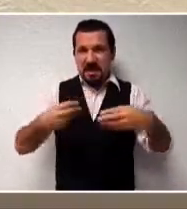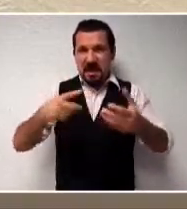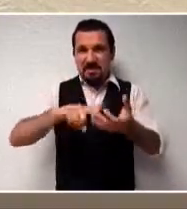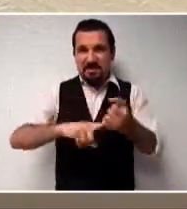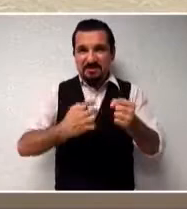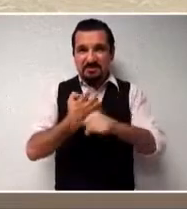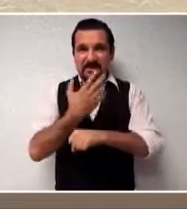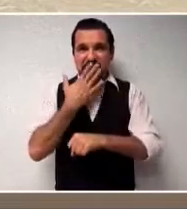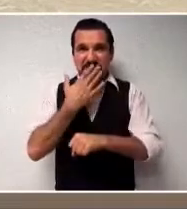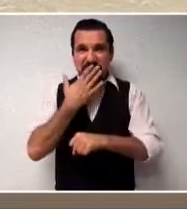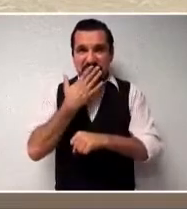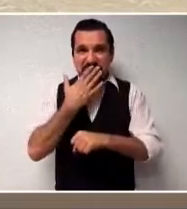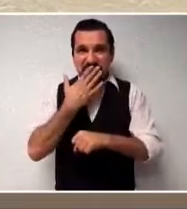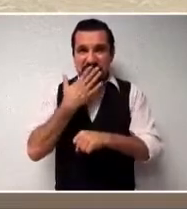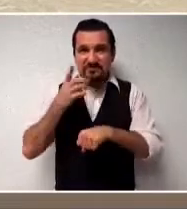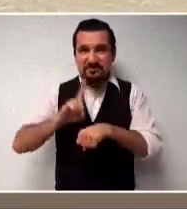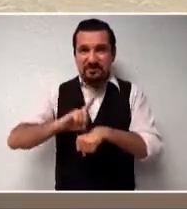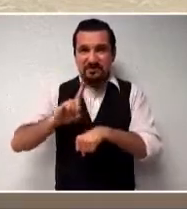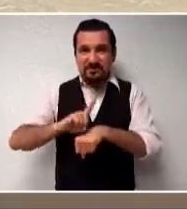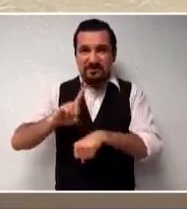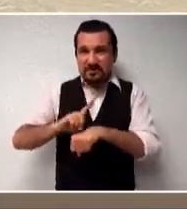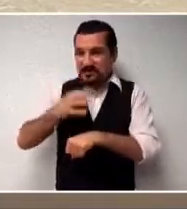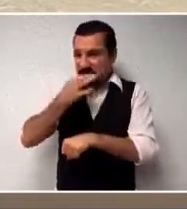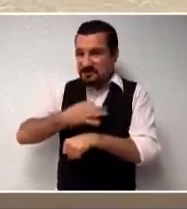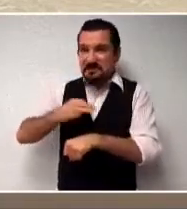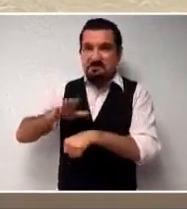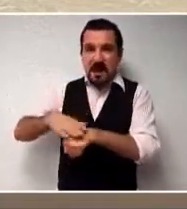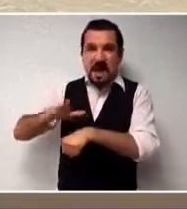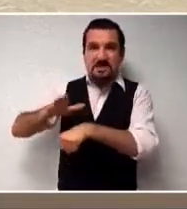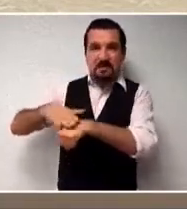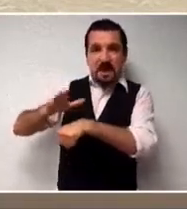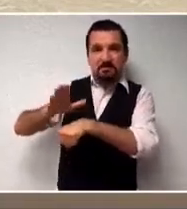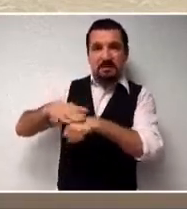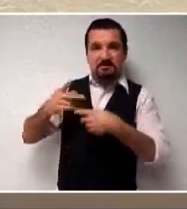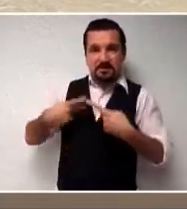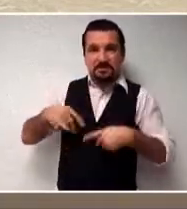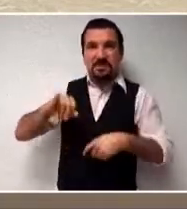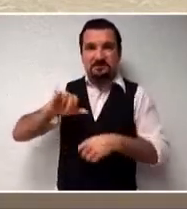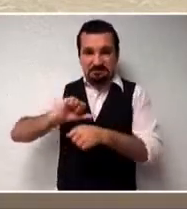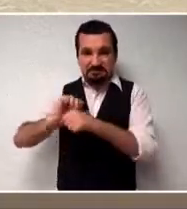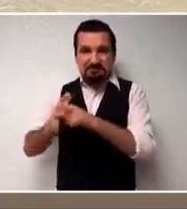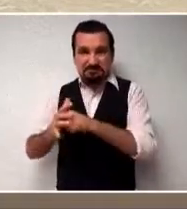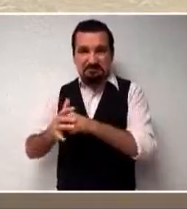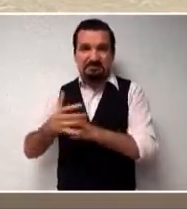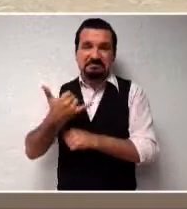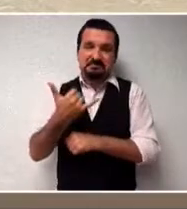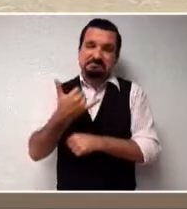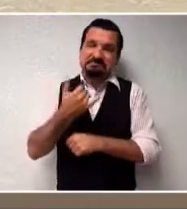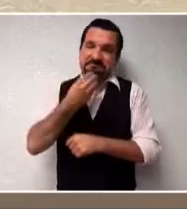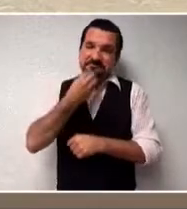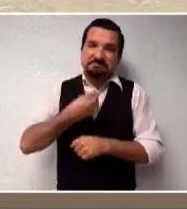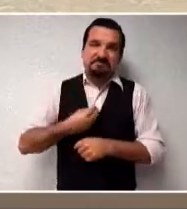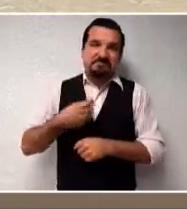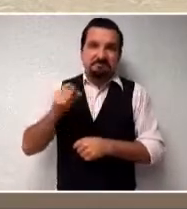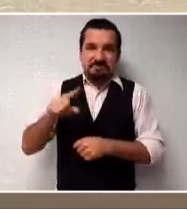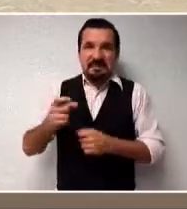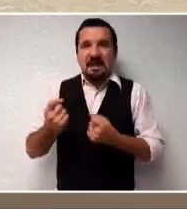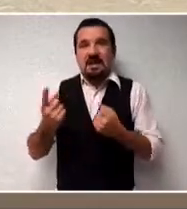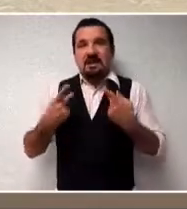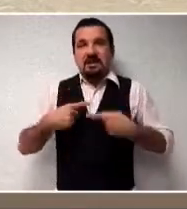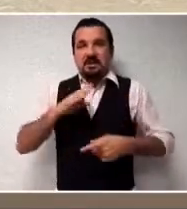estado ya que todos los días se han confirmado casos y desafortunadamente los